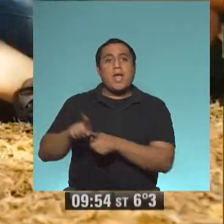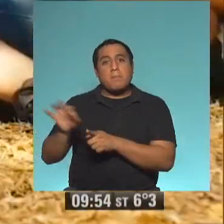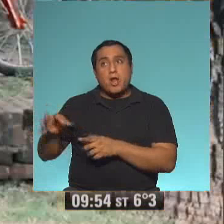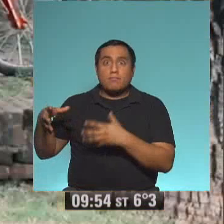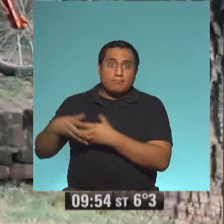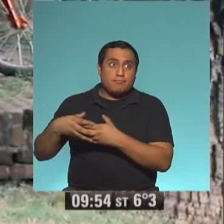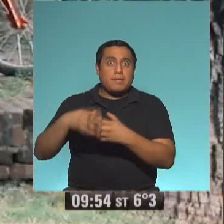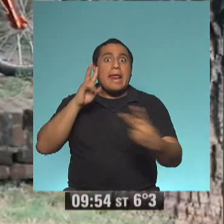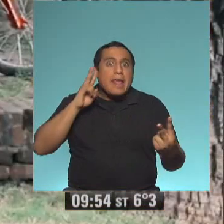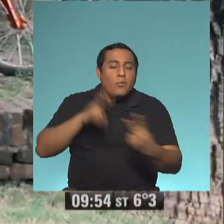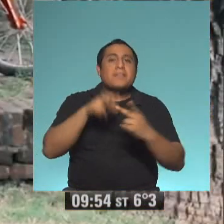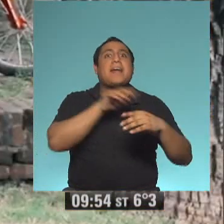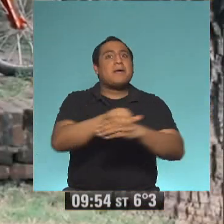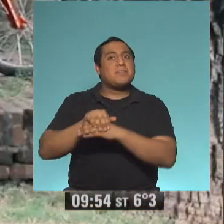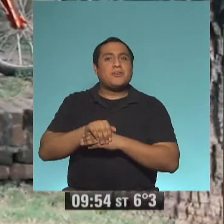a mis amigos.